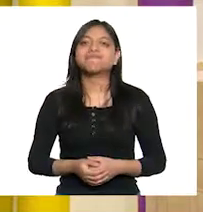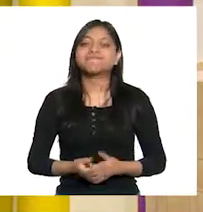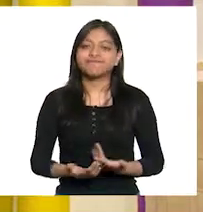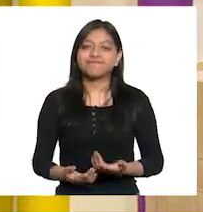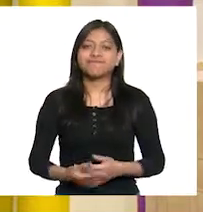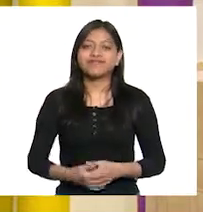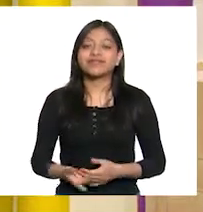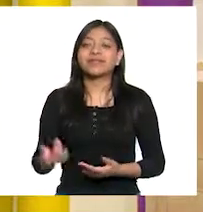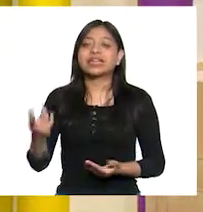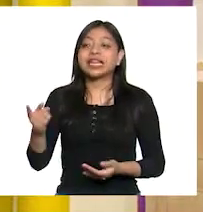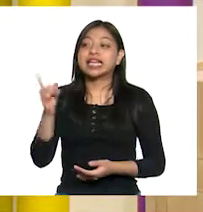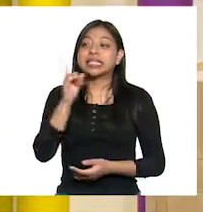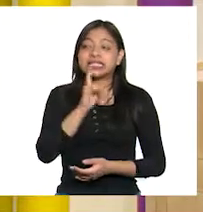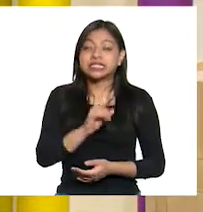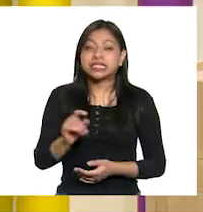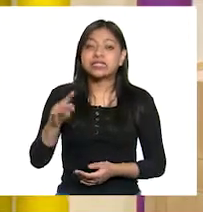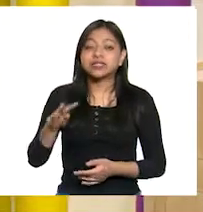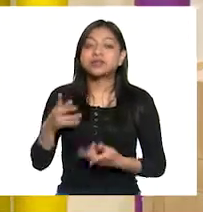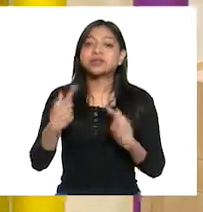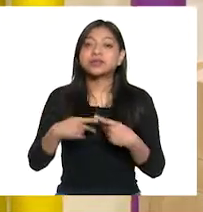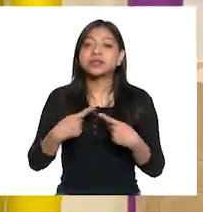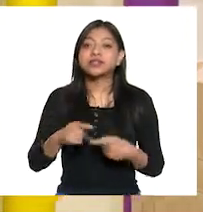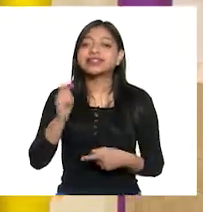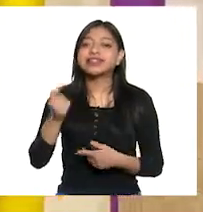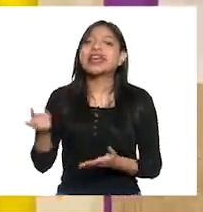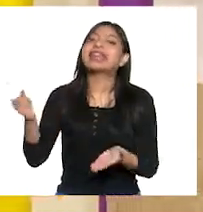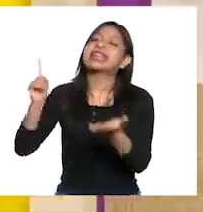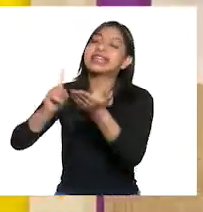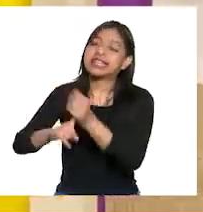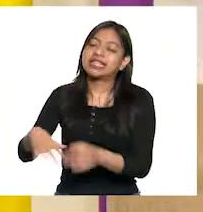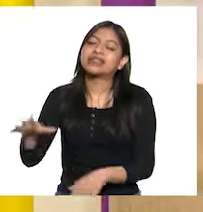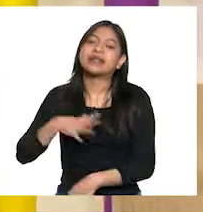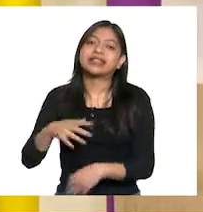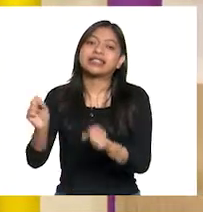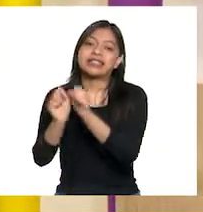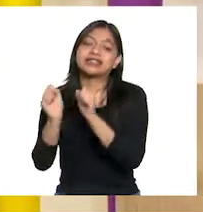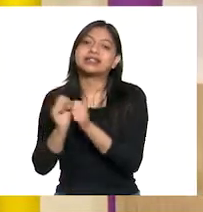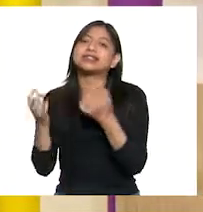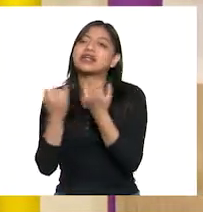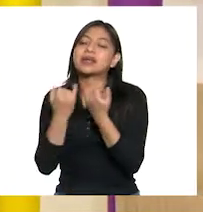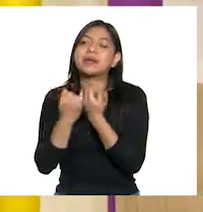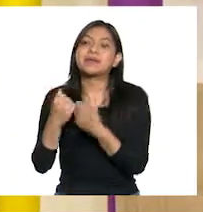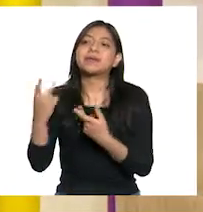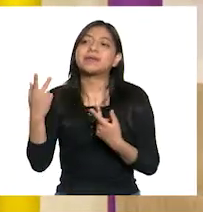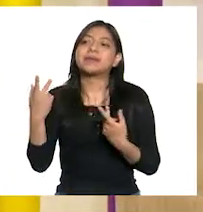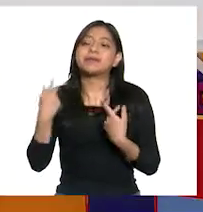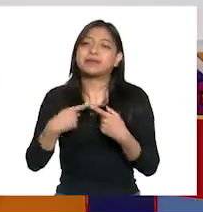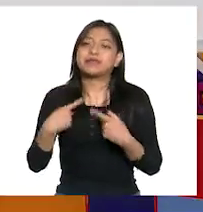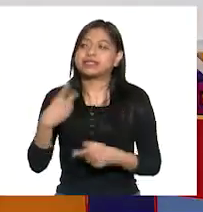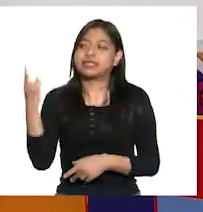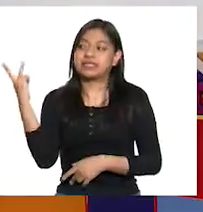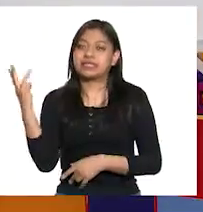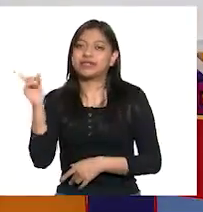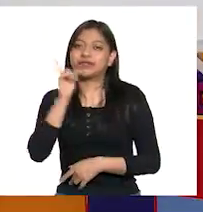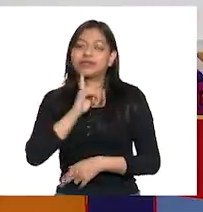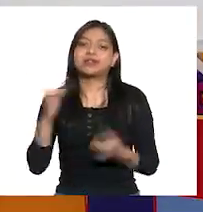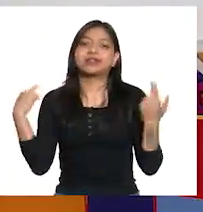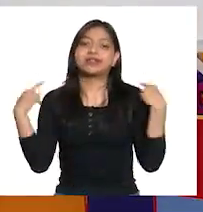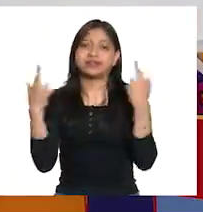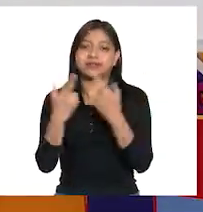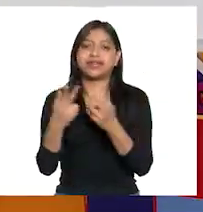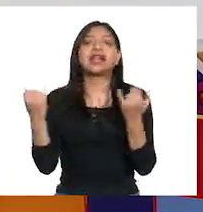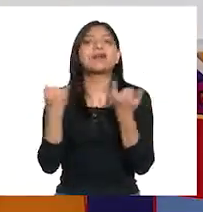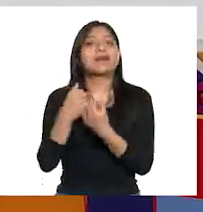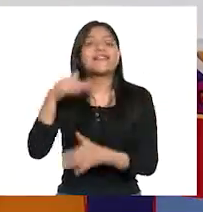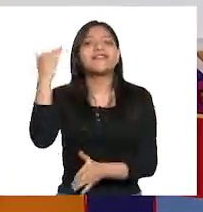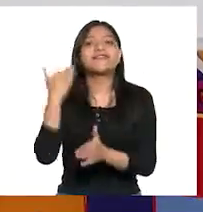maestras suman 119 personas. Entonces yo creo que hay que restarle a ese 48, tres. Ok, personas muy bien, que son las